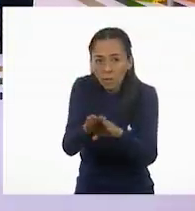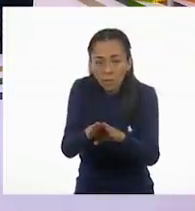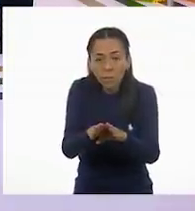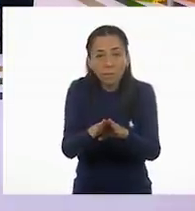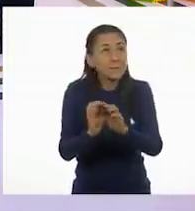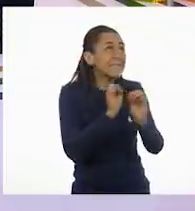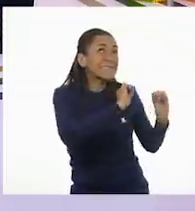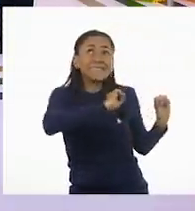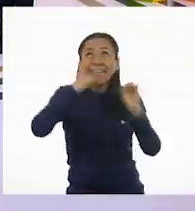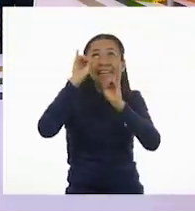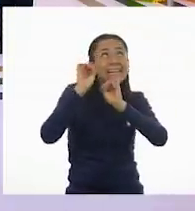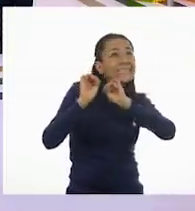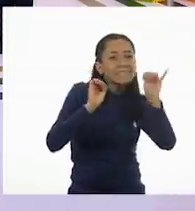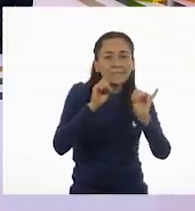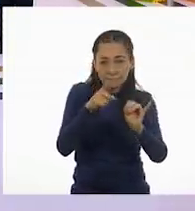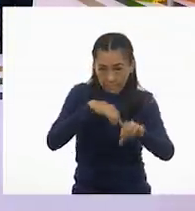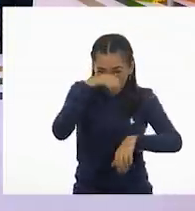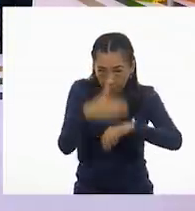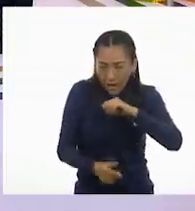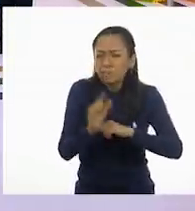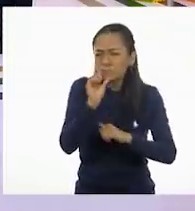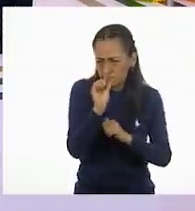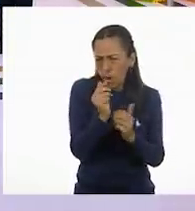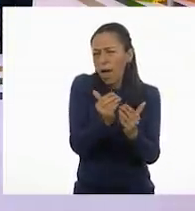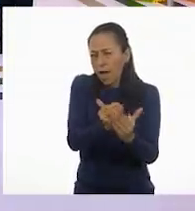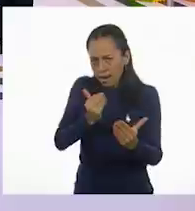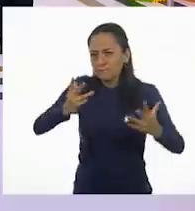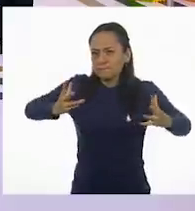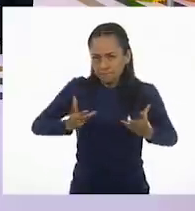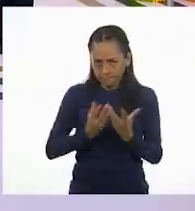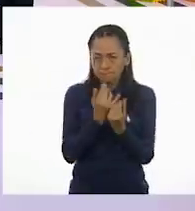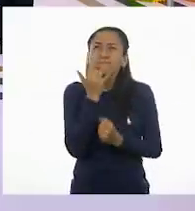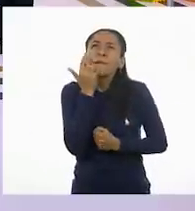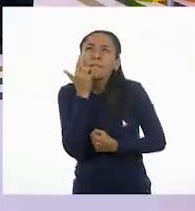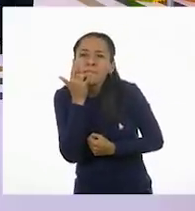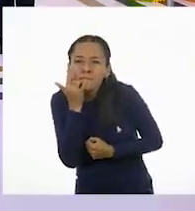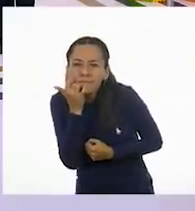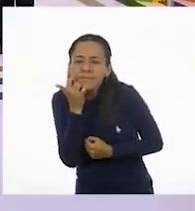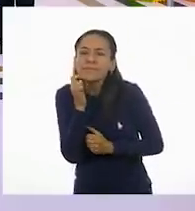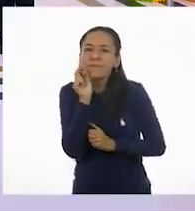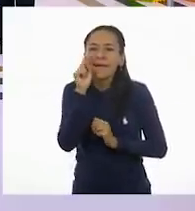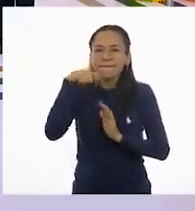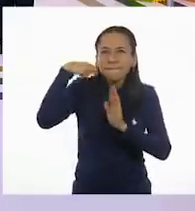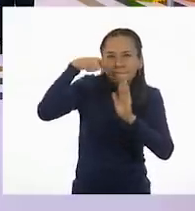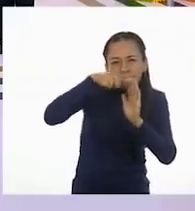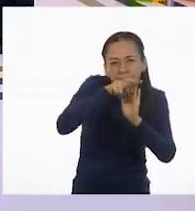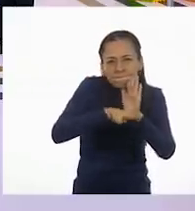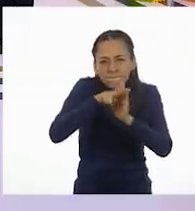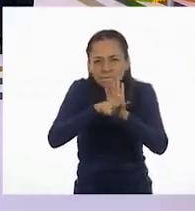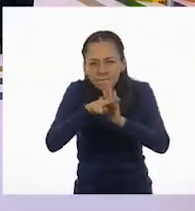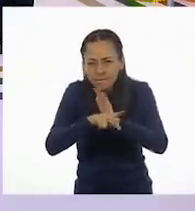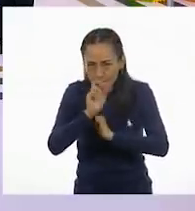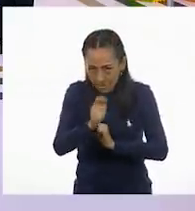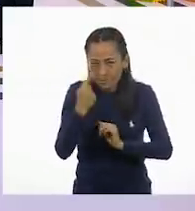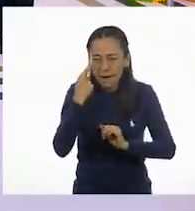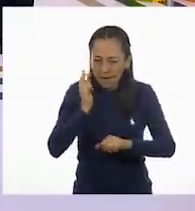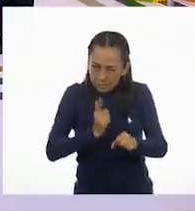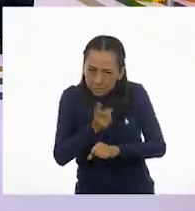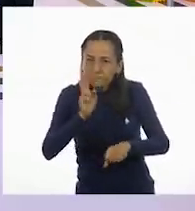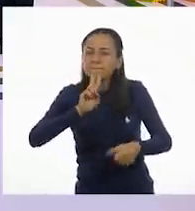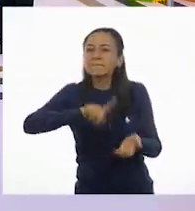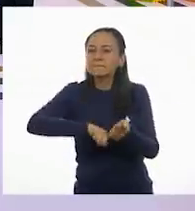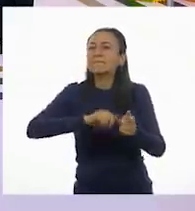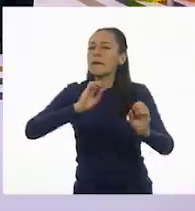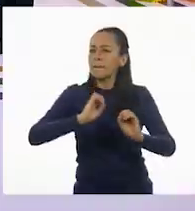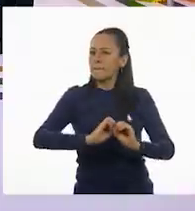gustaría que juntos veamos un video. Así veremos más claramente que no escuchar a los adultos que nos cuidan puede meternos